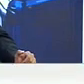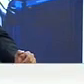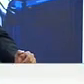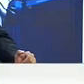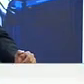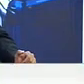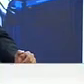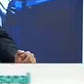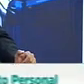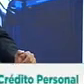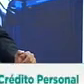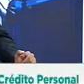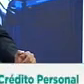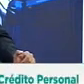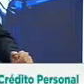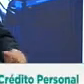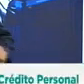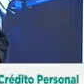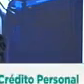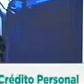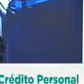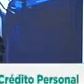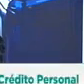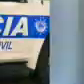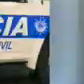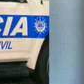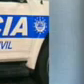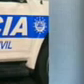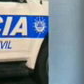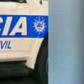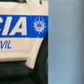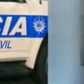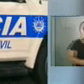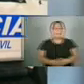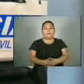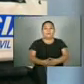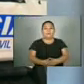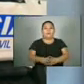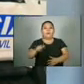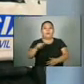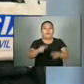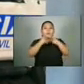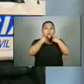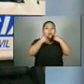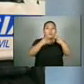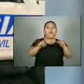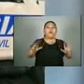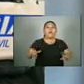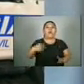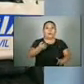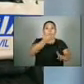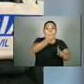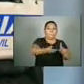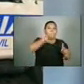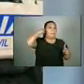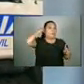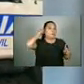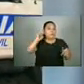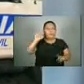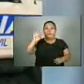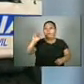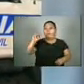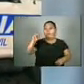Comer, tu mejor aliado financiero. Y ahora a comentarle que la Embajada de los Estados Unidos dio a conocer la extradición del salvadoreño Franklin